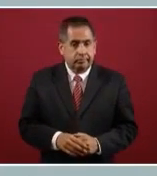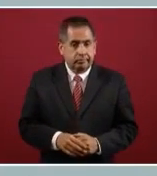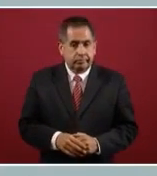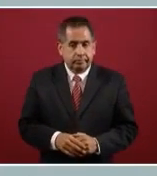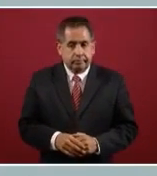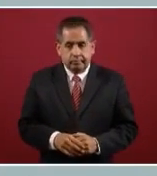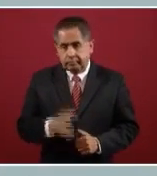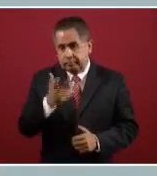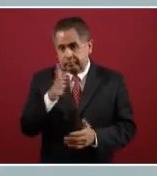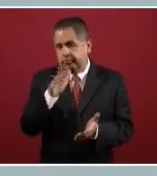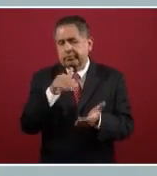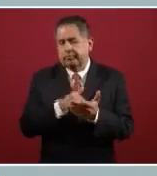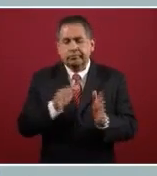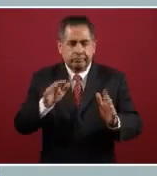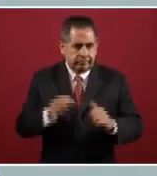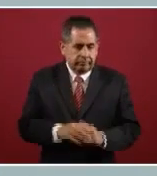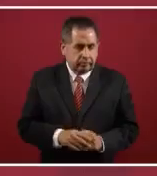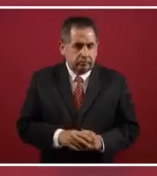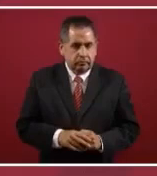10,000.